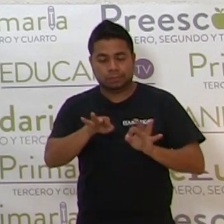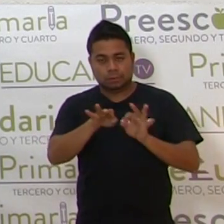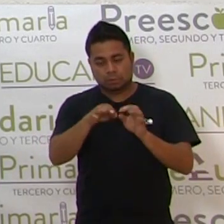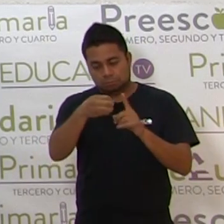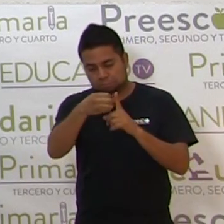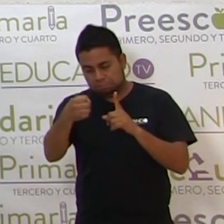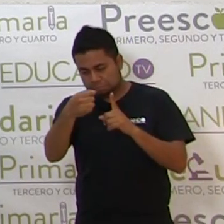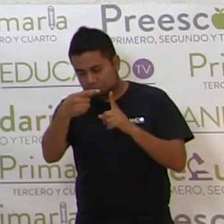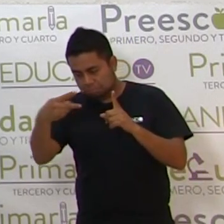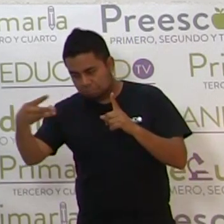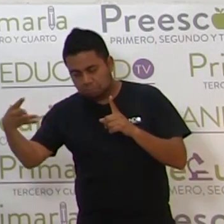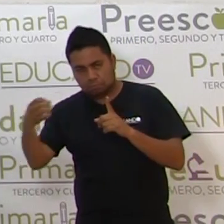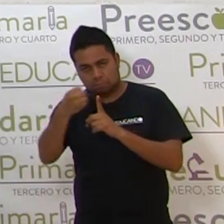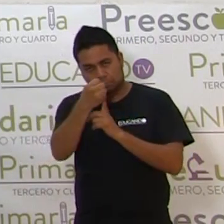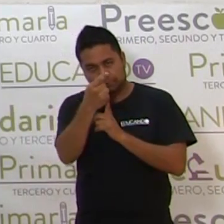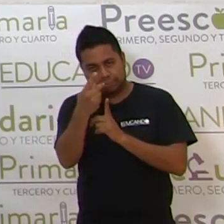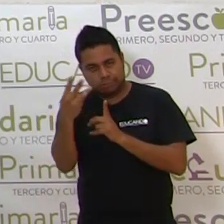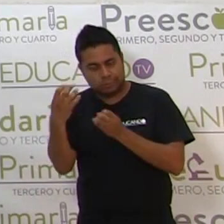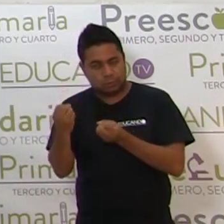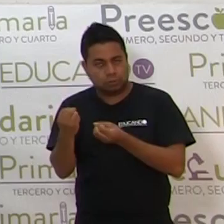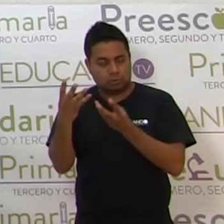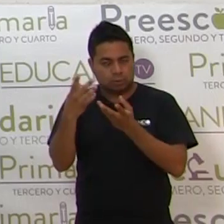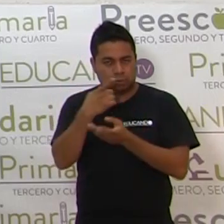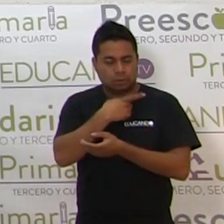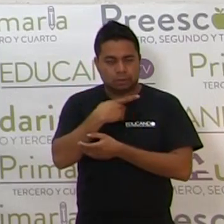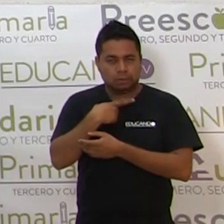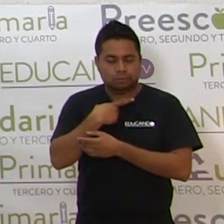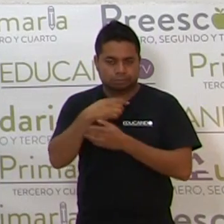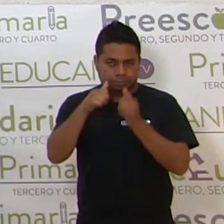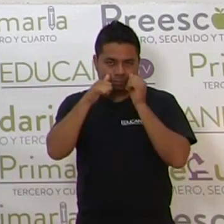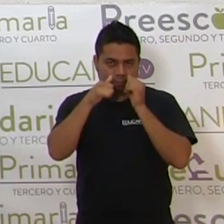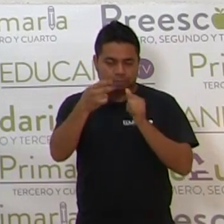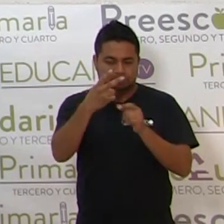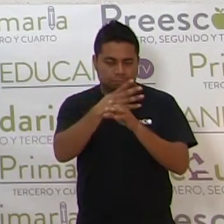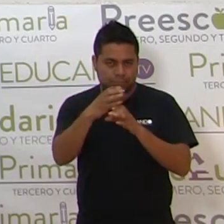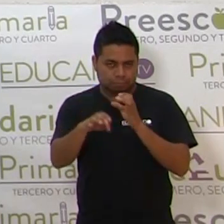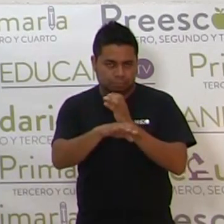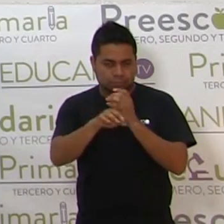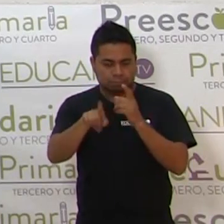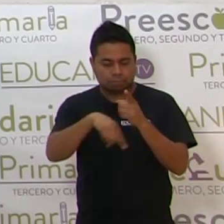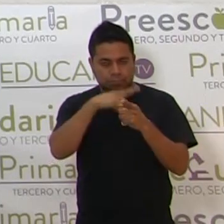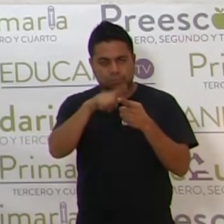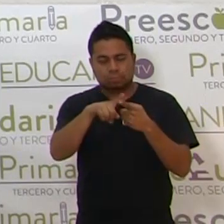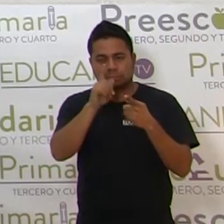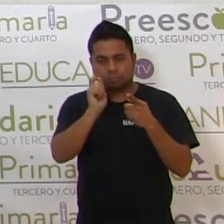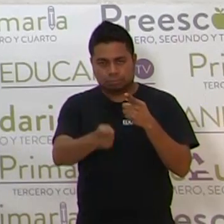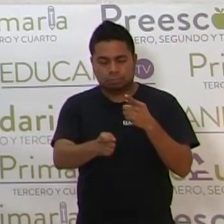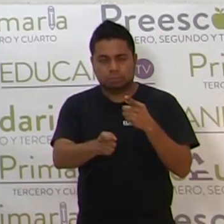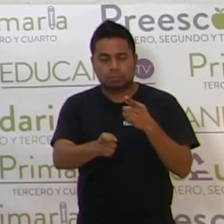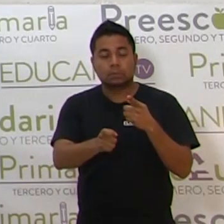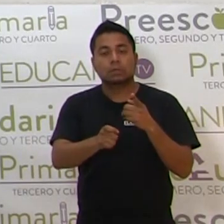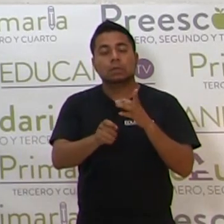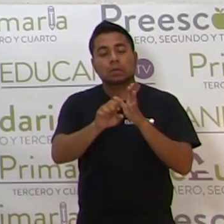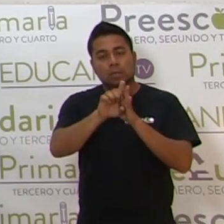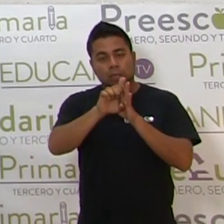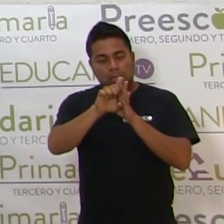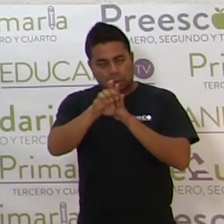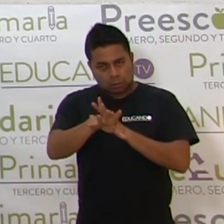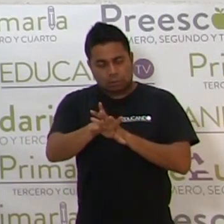sílabas tomemos en cuenta dos cosas importantes. La primera, cuando